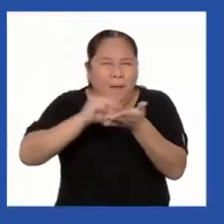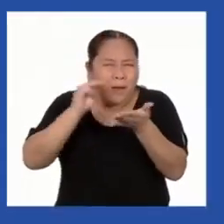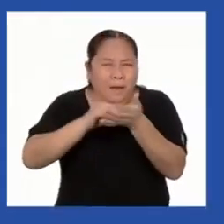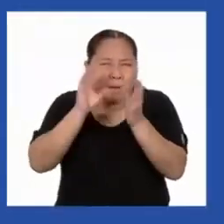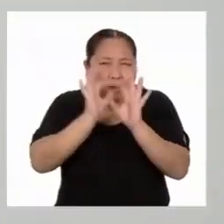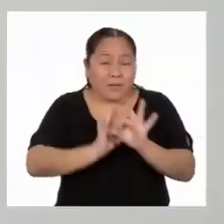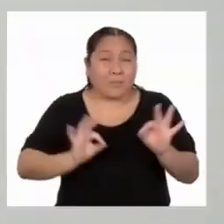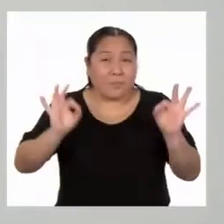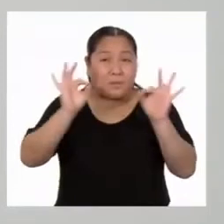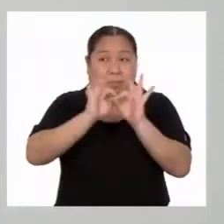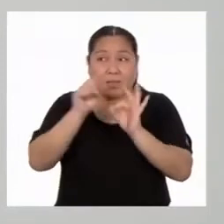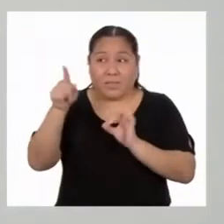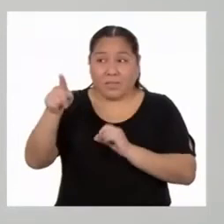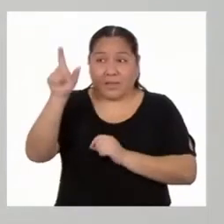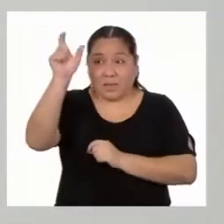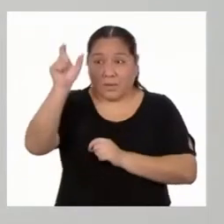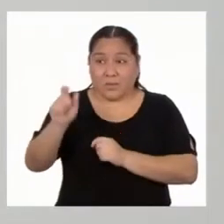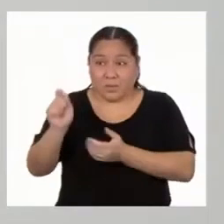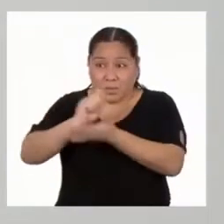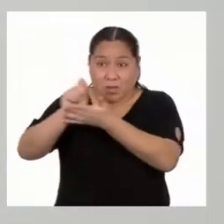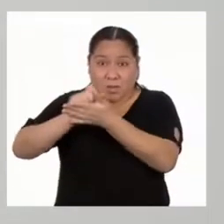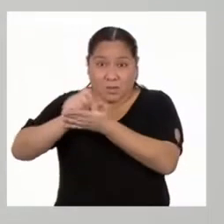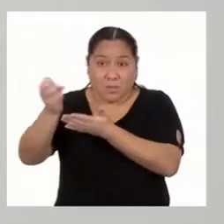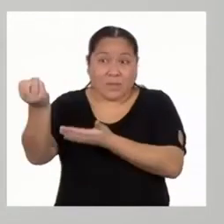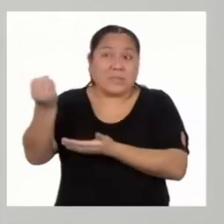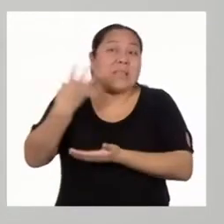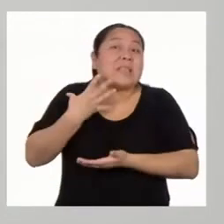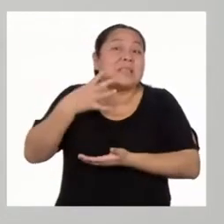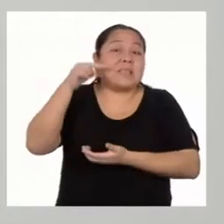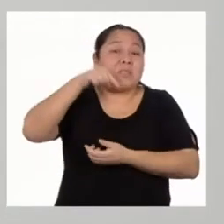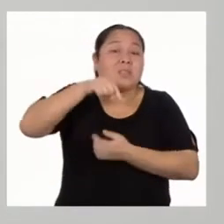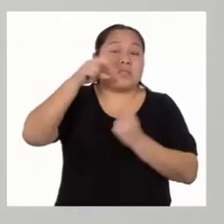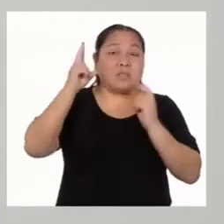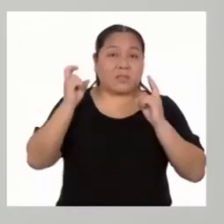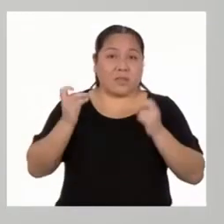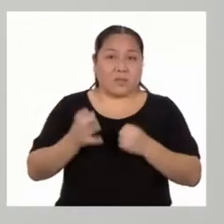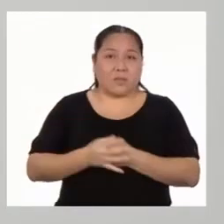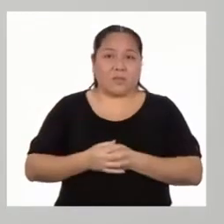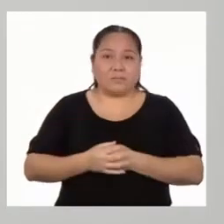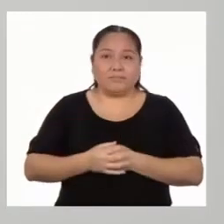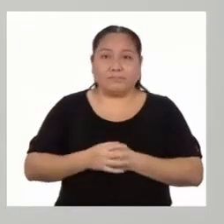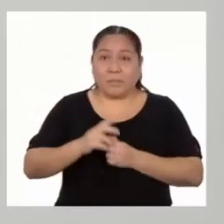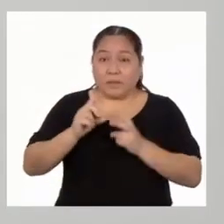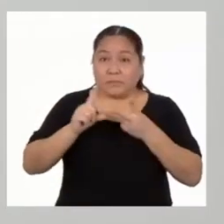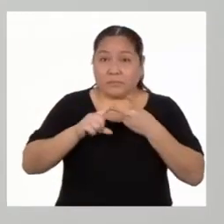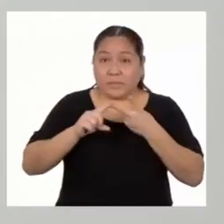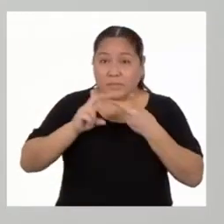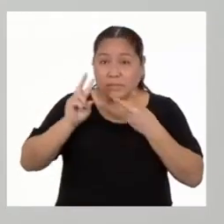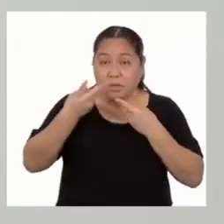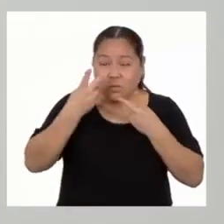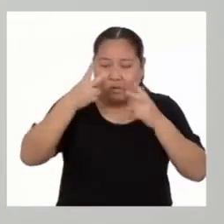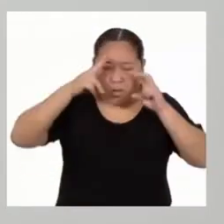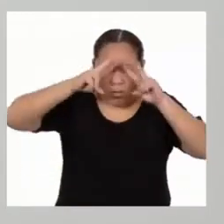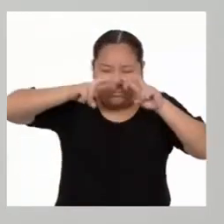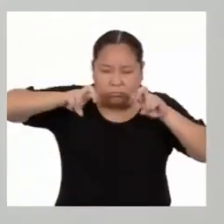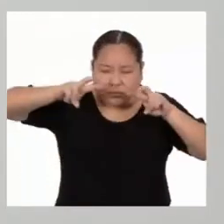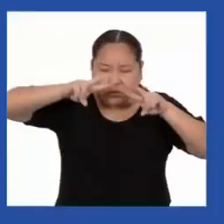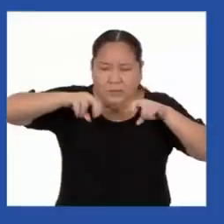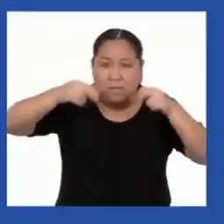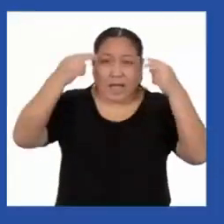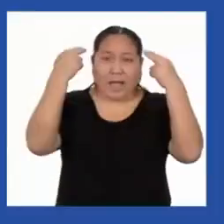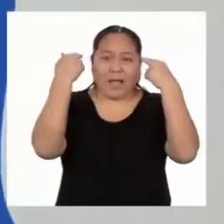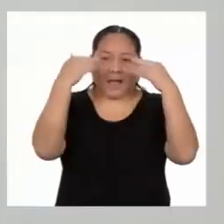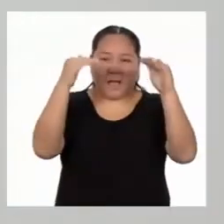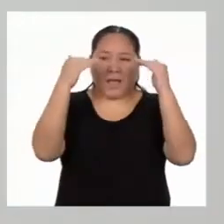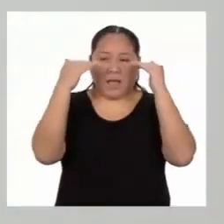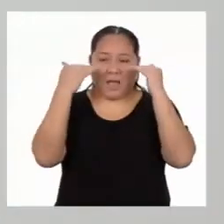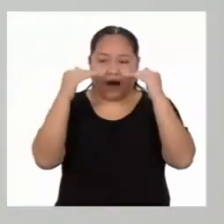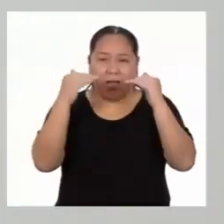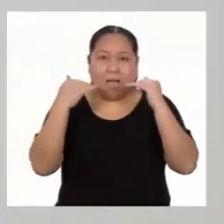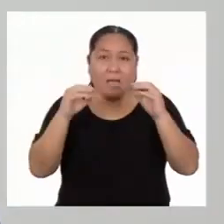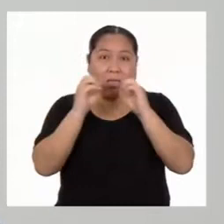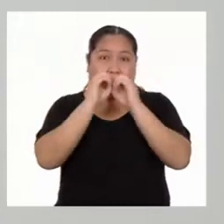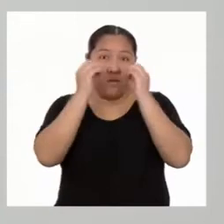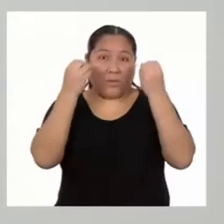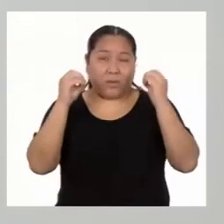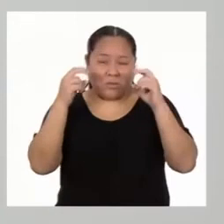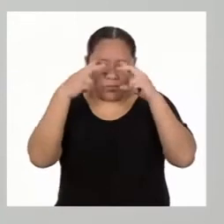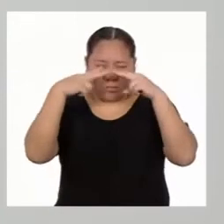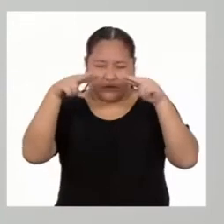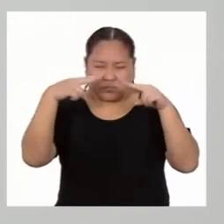el tema? Segundo, analizar cada una de las oraciones del párrafo.